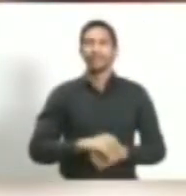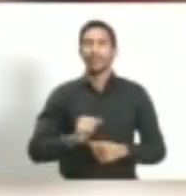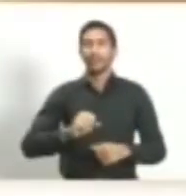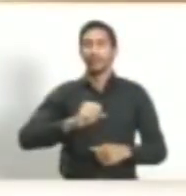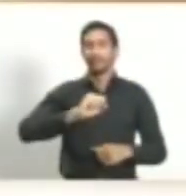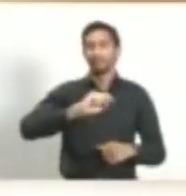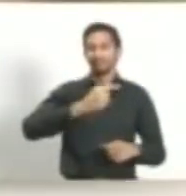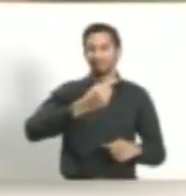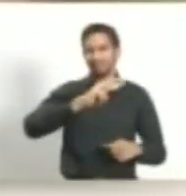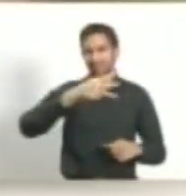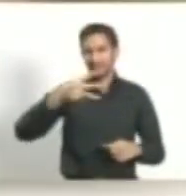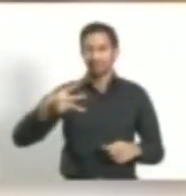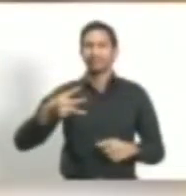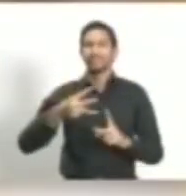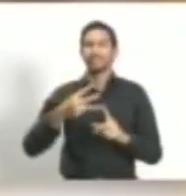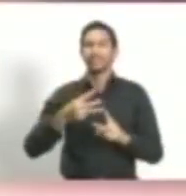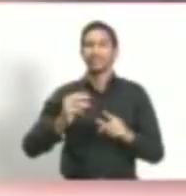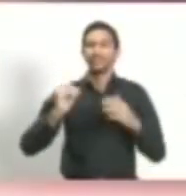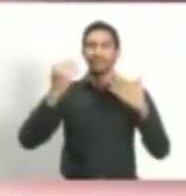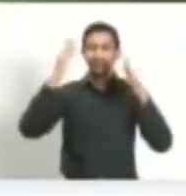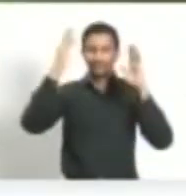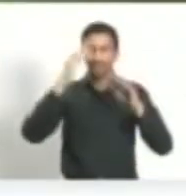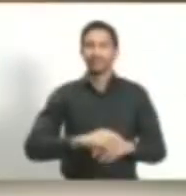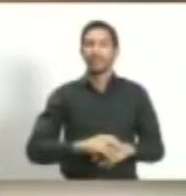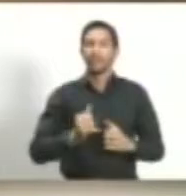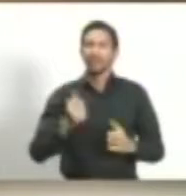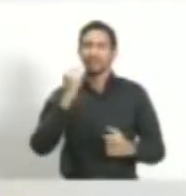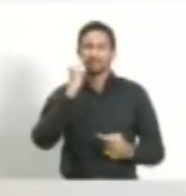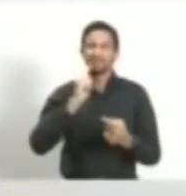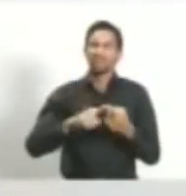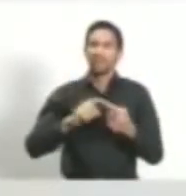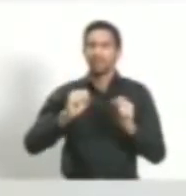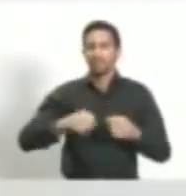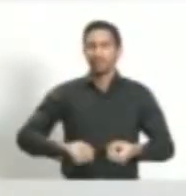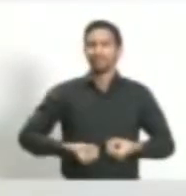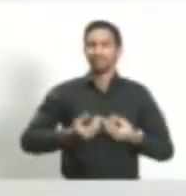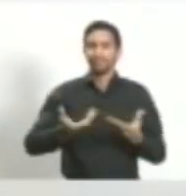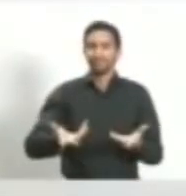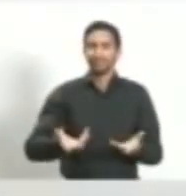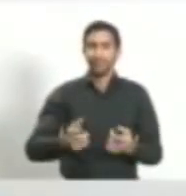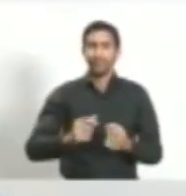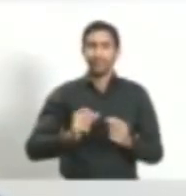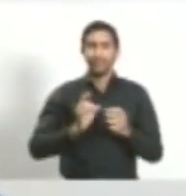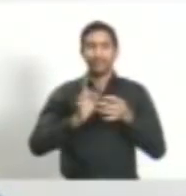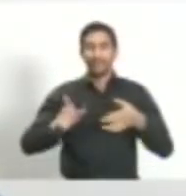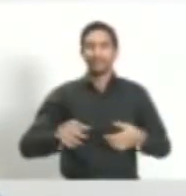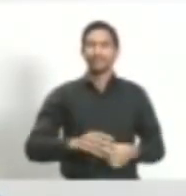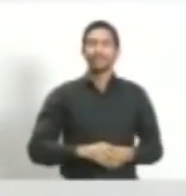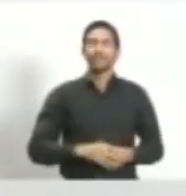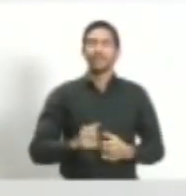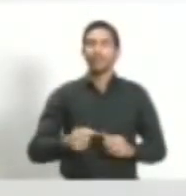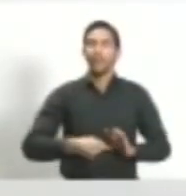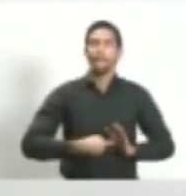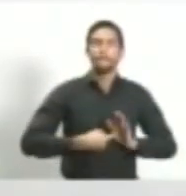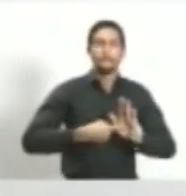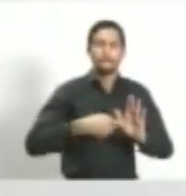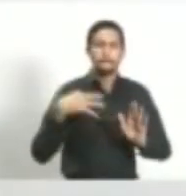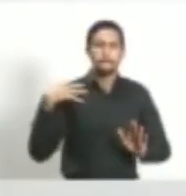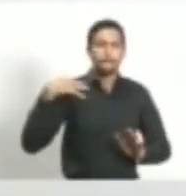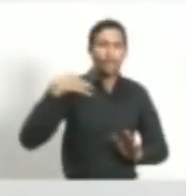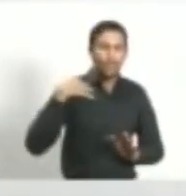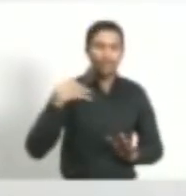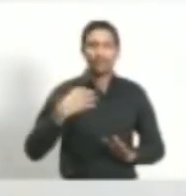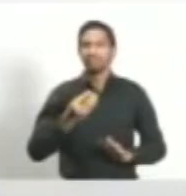Feria Mara, donde se podrá encontrar el regalo perfecto para esta fecha especial. Un evento en donde encontrarán moda, gastronomía, música en